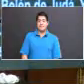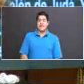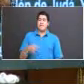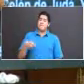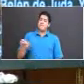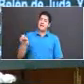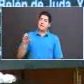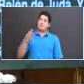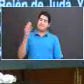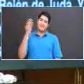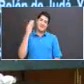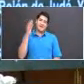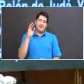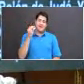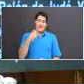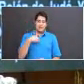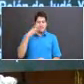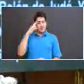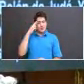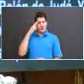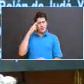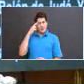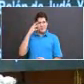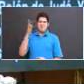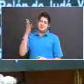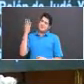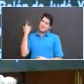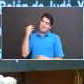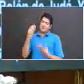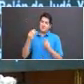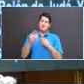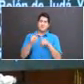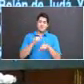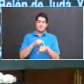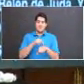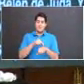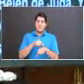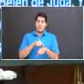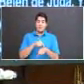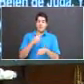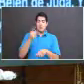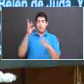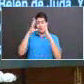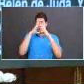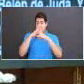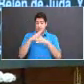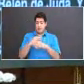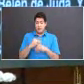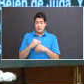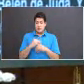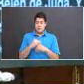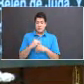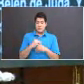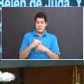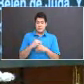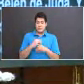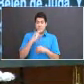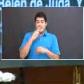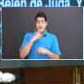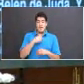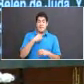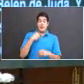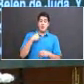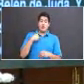Pero fíjese que yo me recuerdo de hace tiempos, una noche, hermano, me